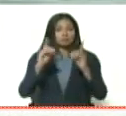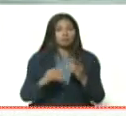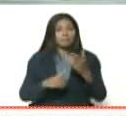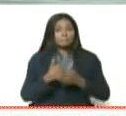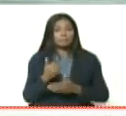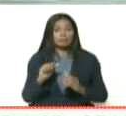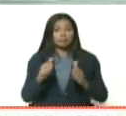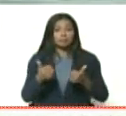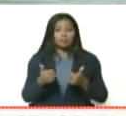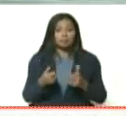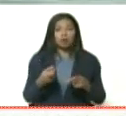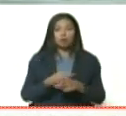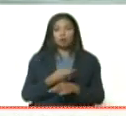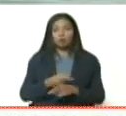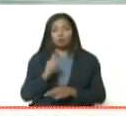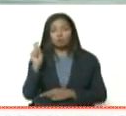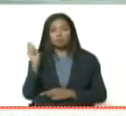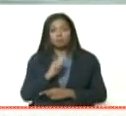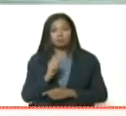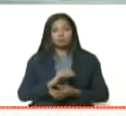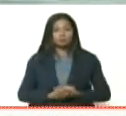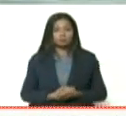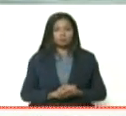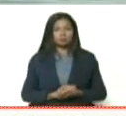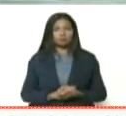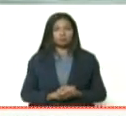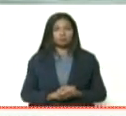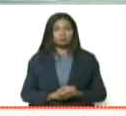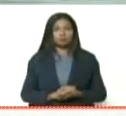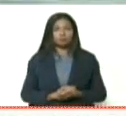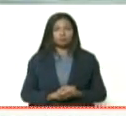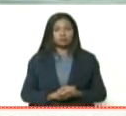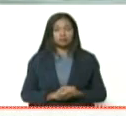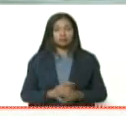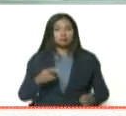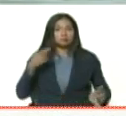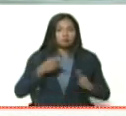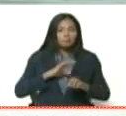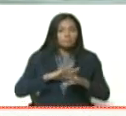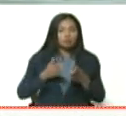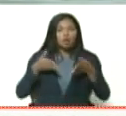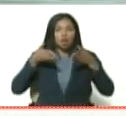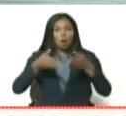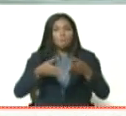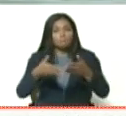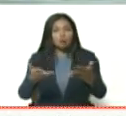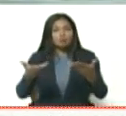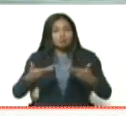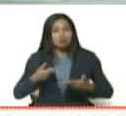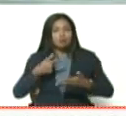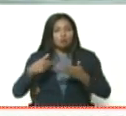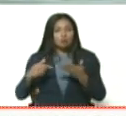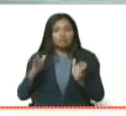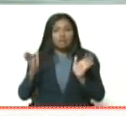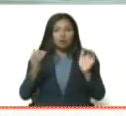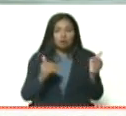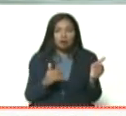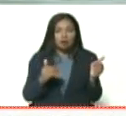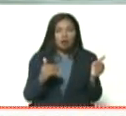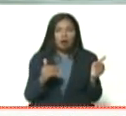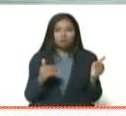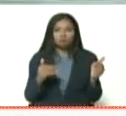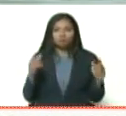de principios de agosto, de hace un mes, y nos afectaron, porque los barcos que traían los CLAP